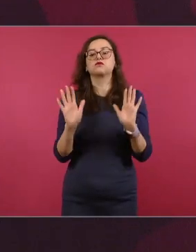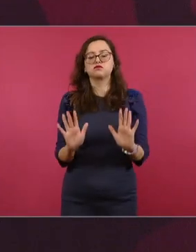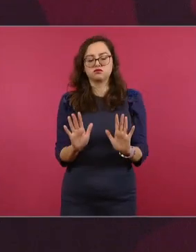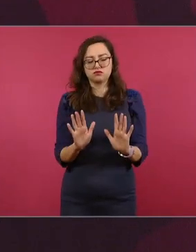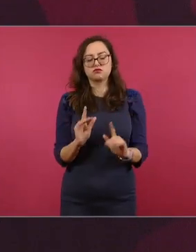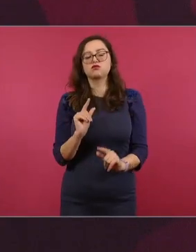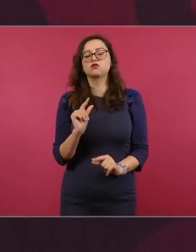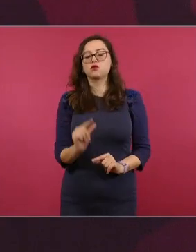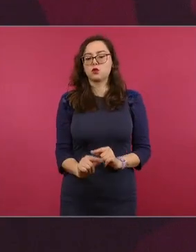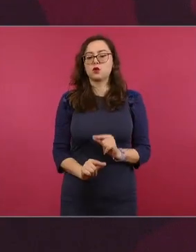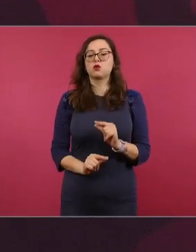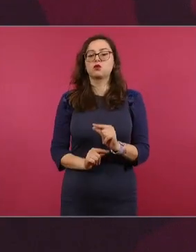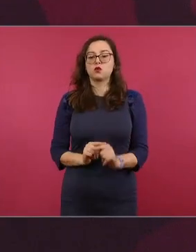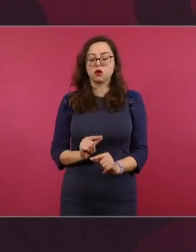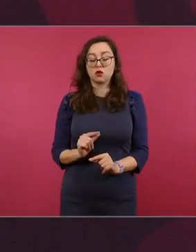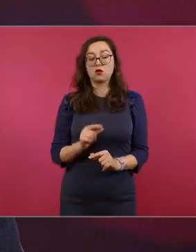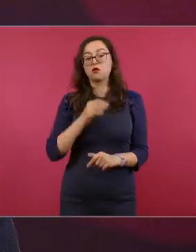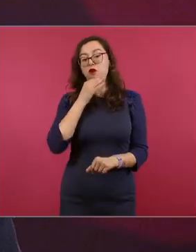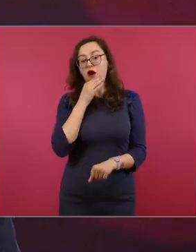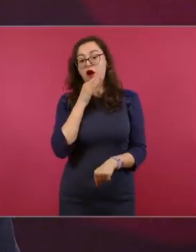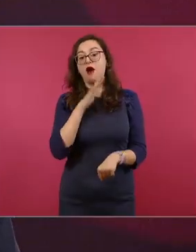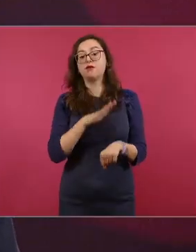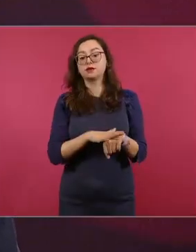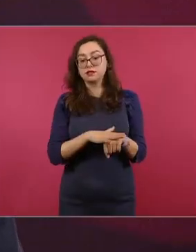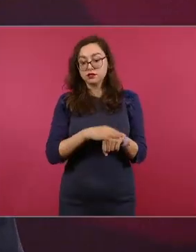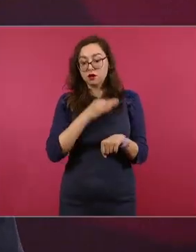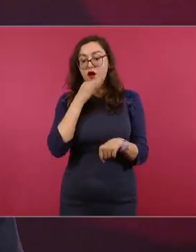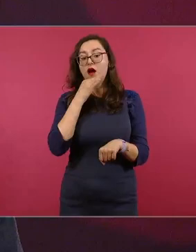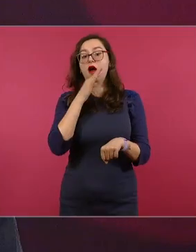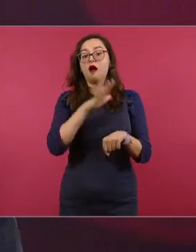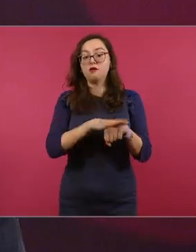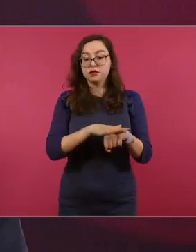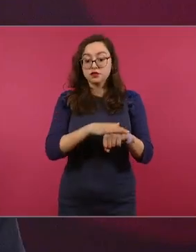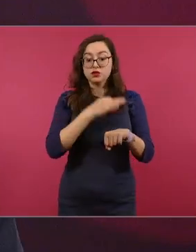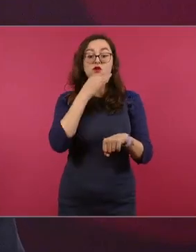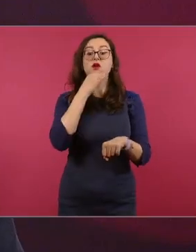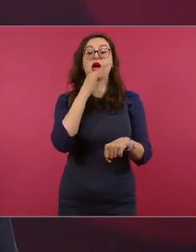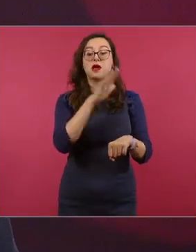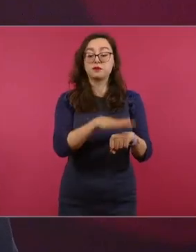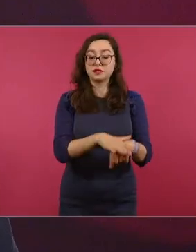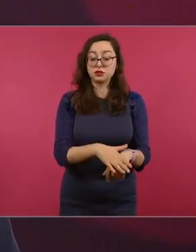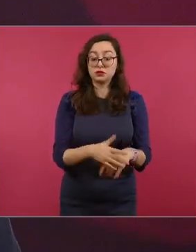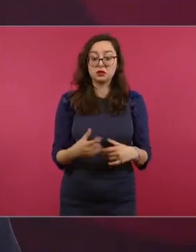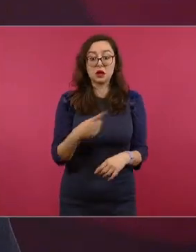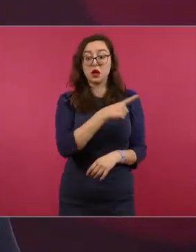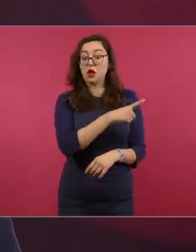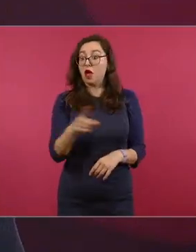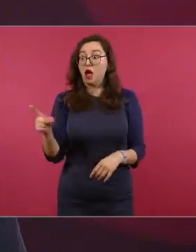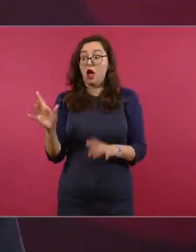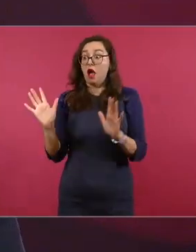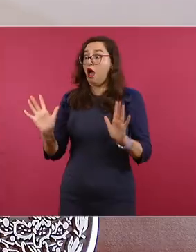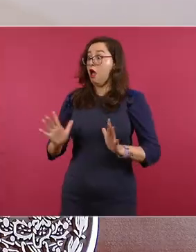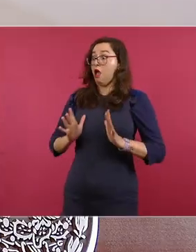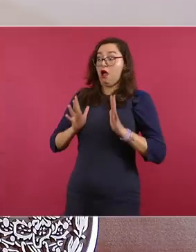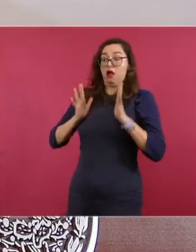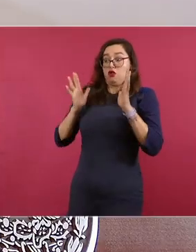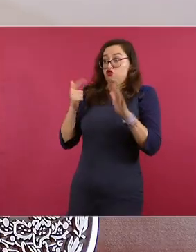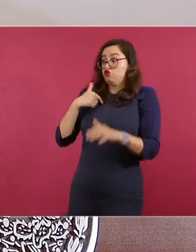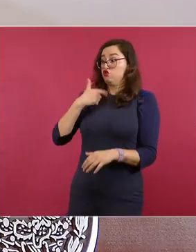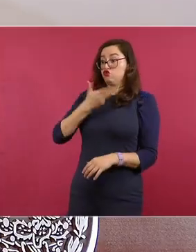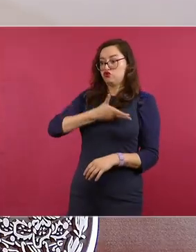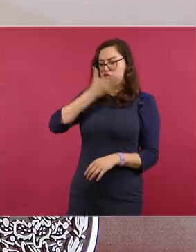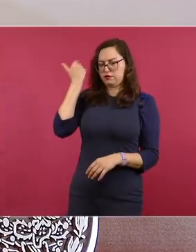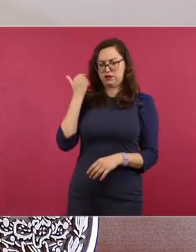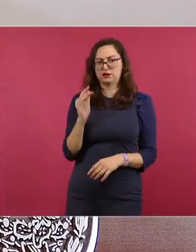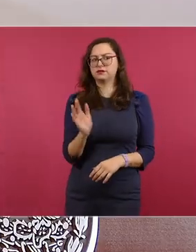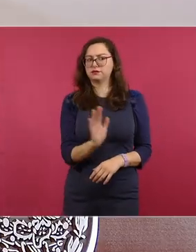tajante, con previo aviso. Nadie puede avisar que no se les que fue de sorpresa.